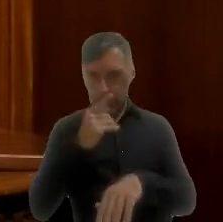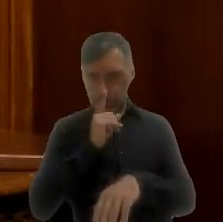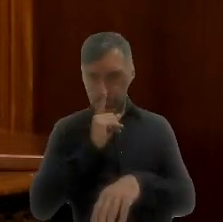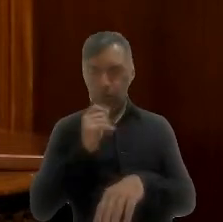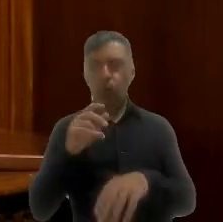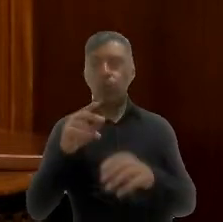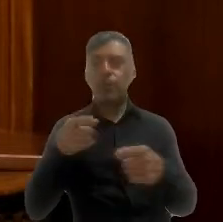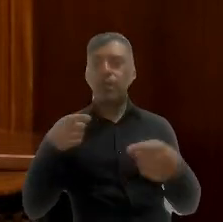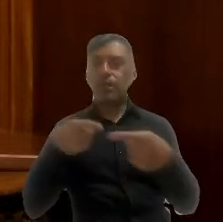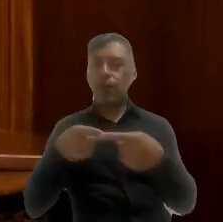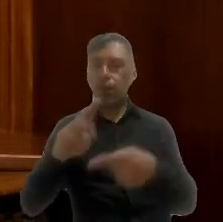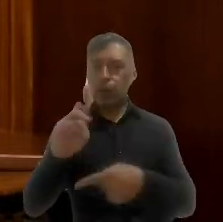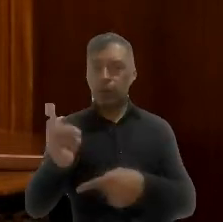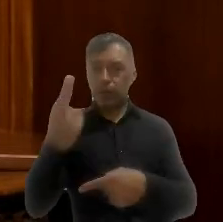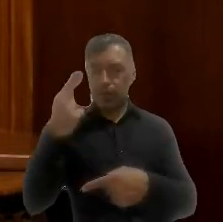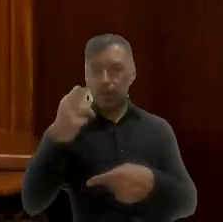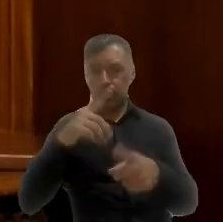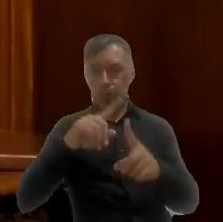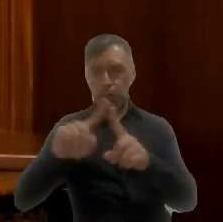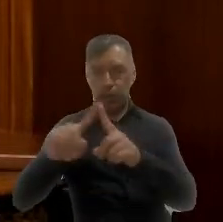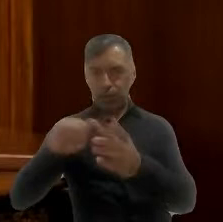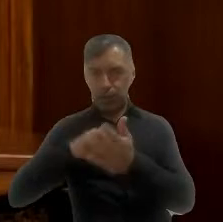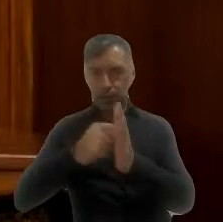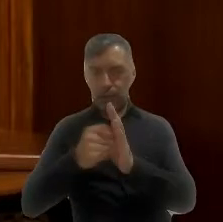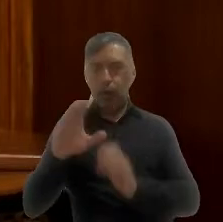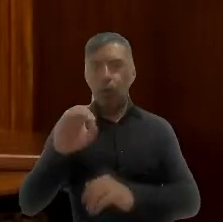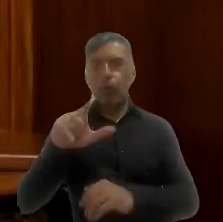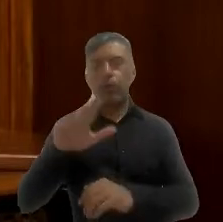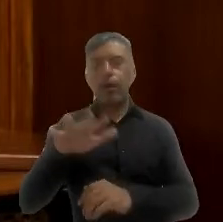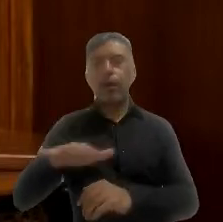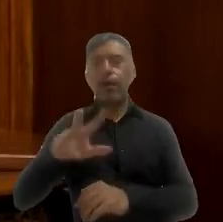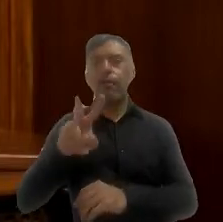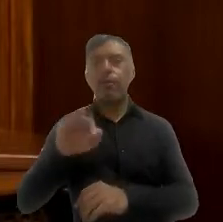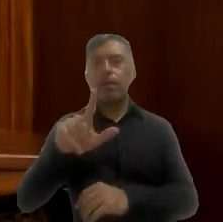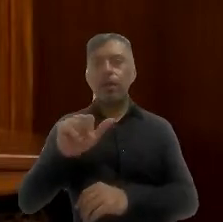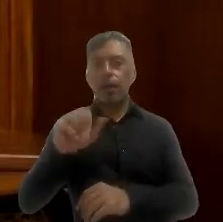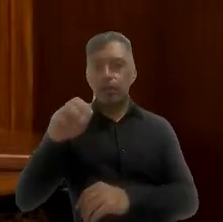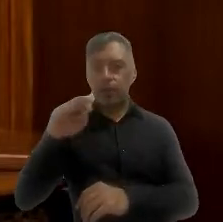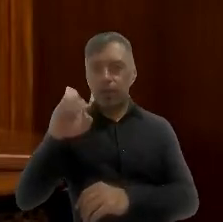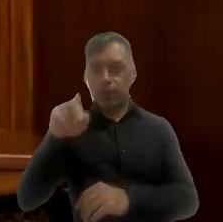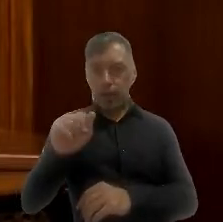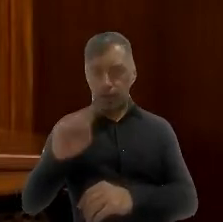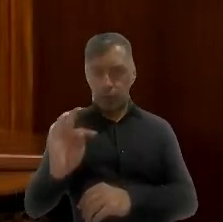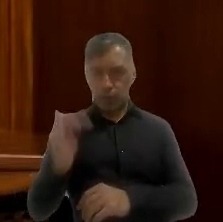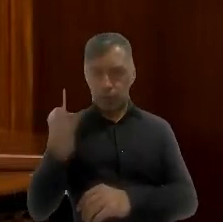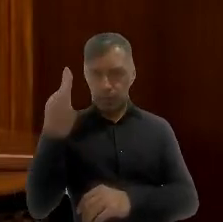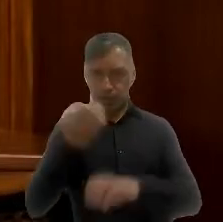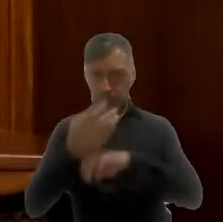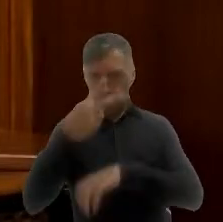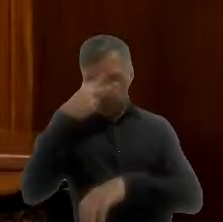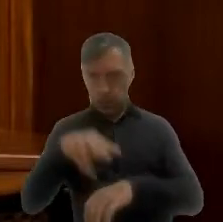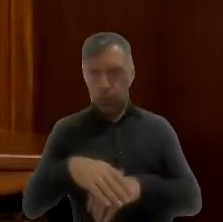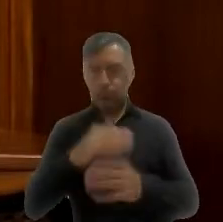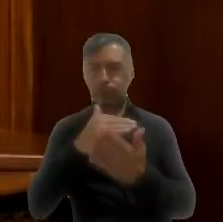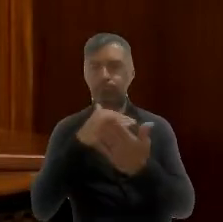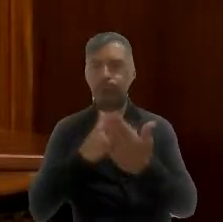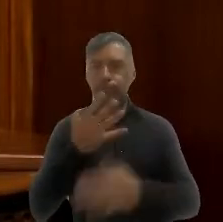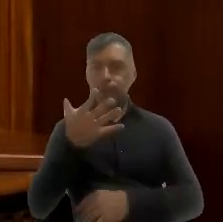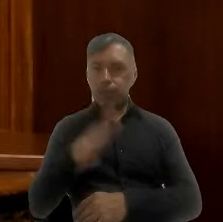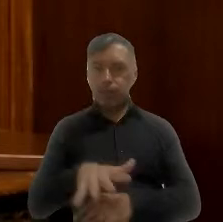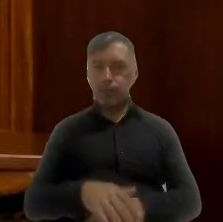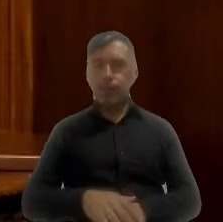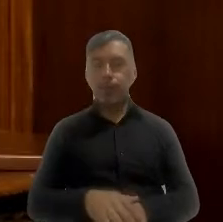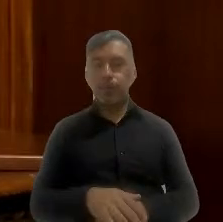Politécnica, Colonia Villa Esmeralda, Tultitlán, Estado de México. Décimo, asimismo es adecuada